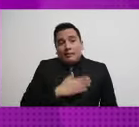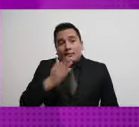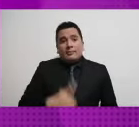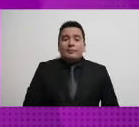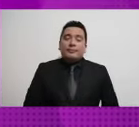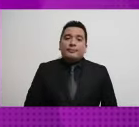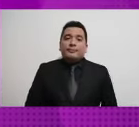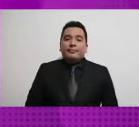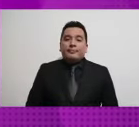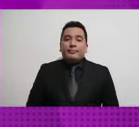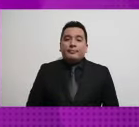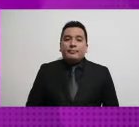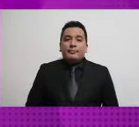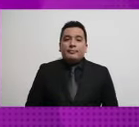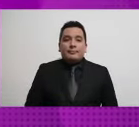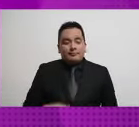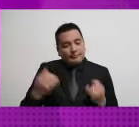Bueno, pues